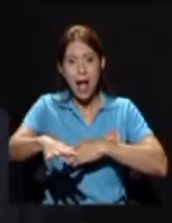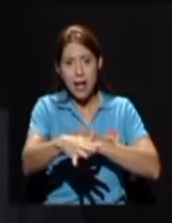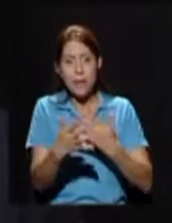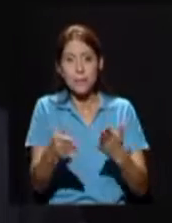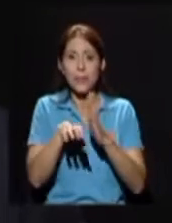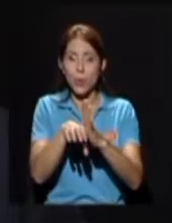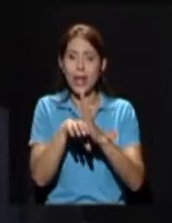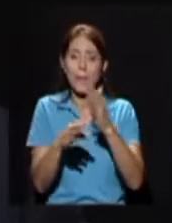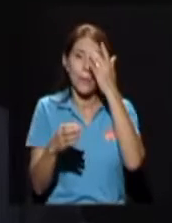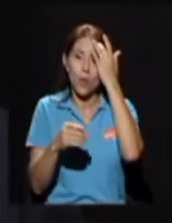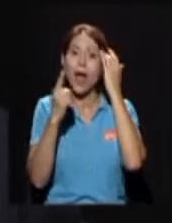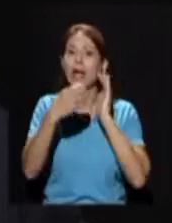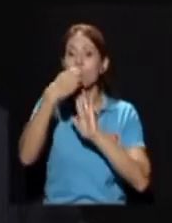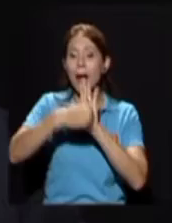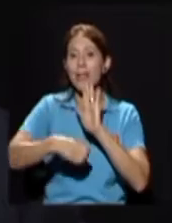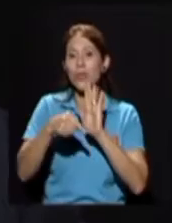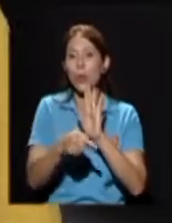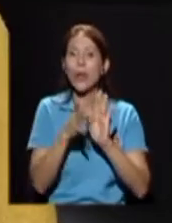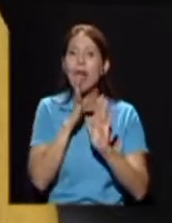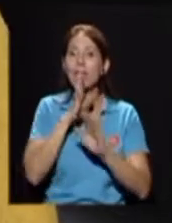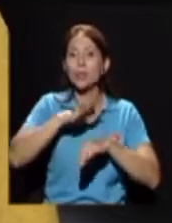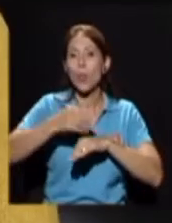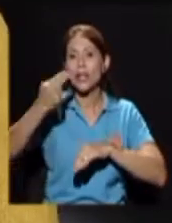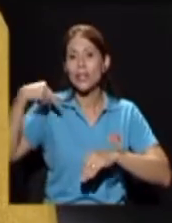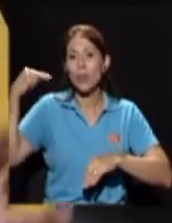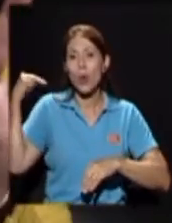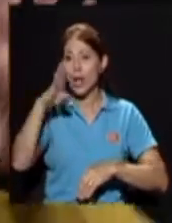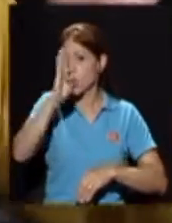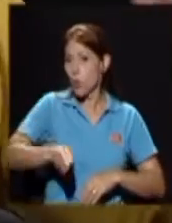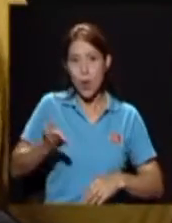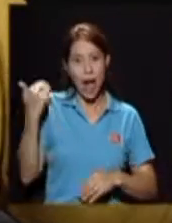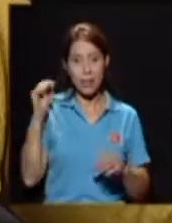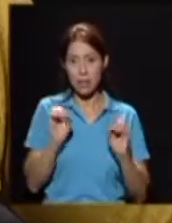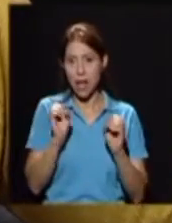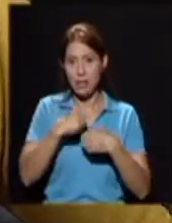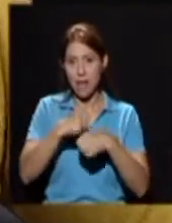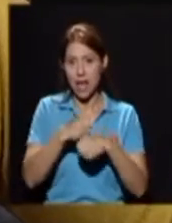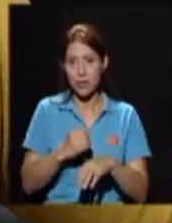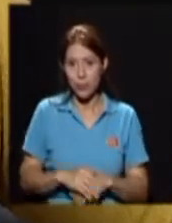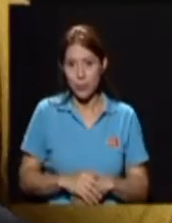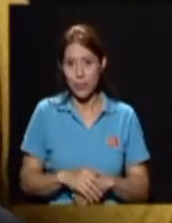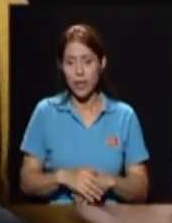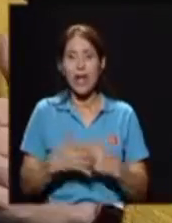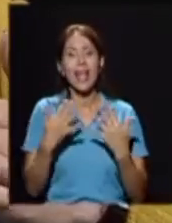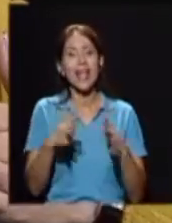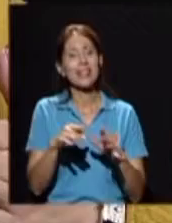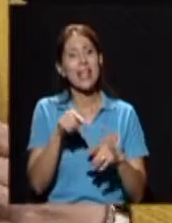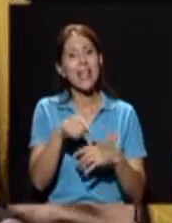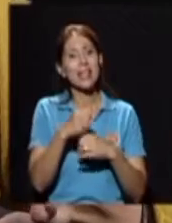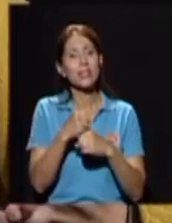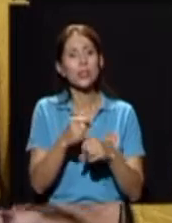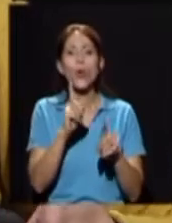Por ejemplo, hay un capítulo histórico que nunca se había hecho, una serie para todo un siglo de